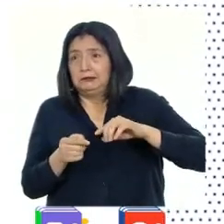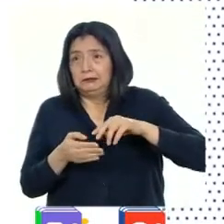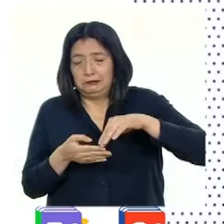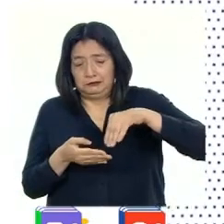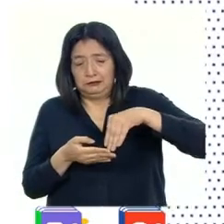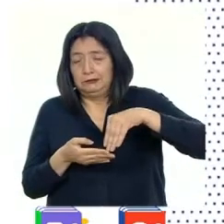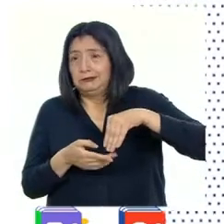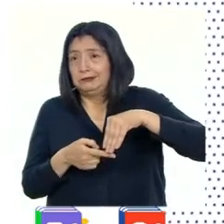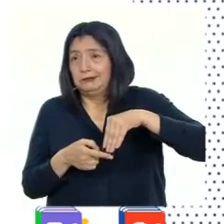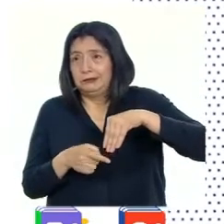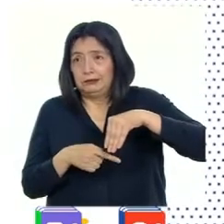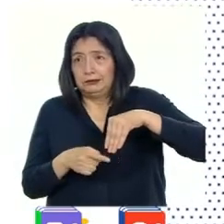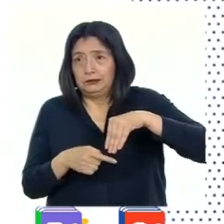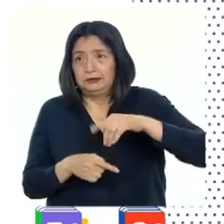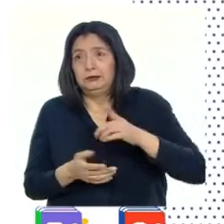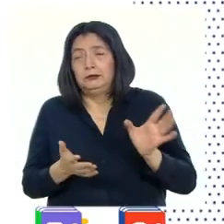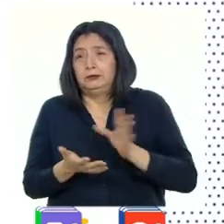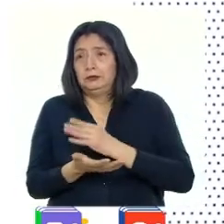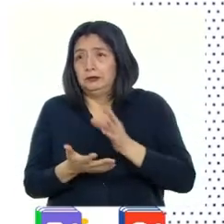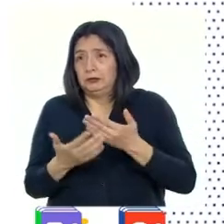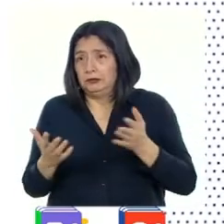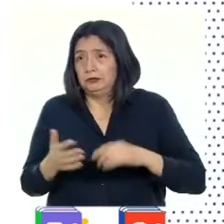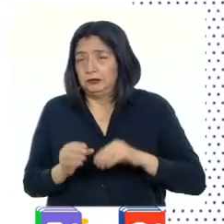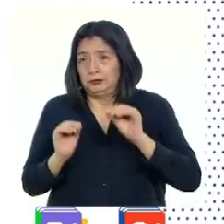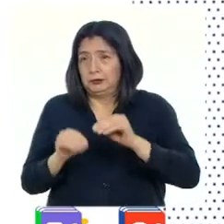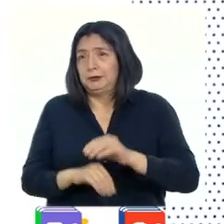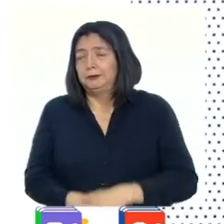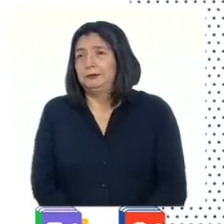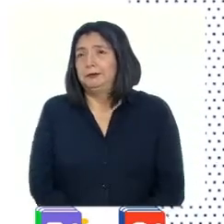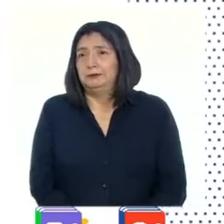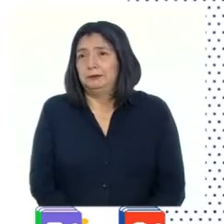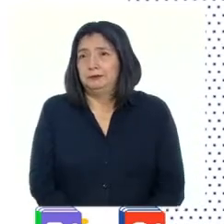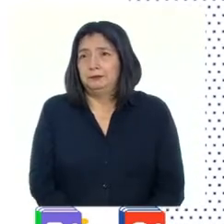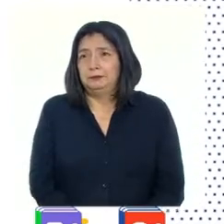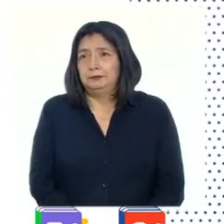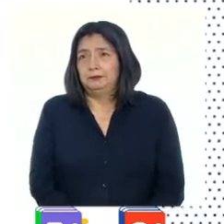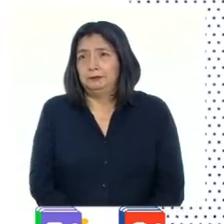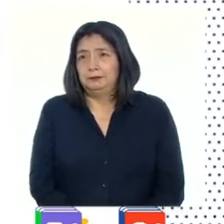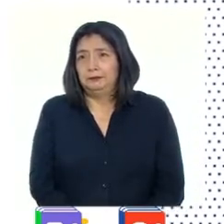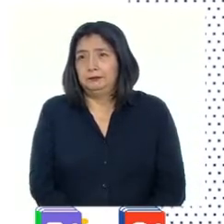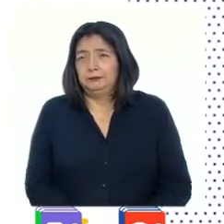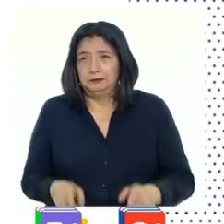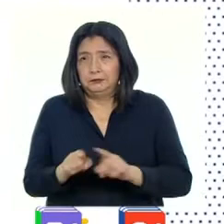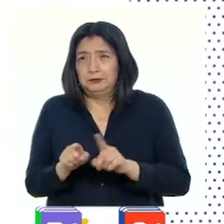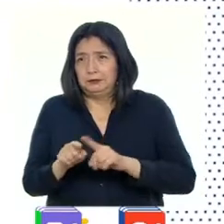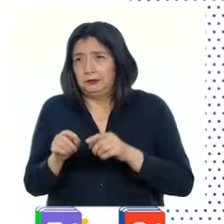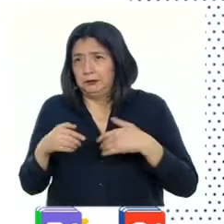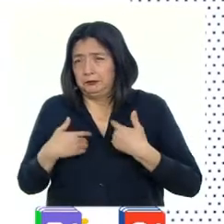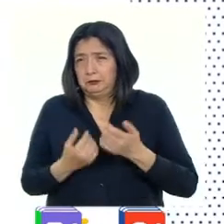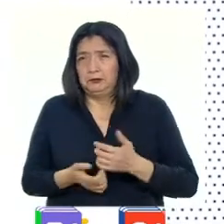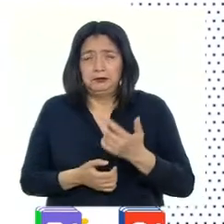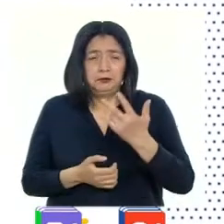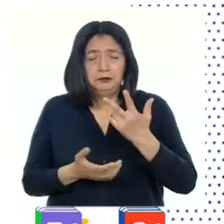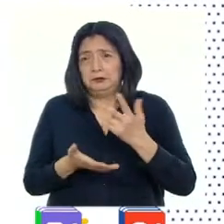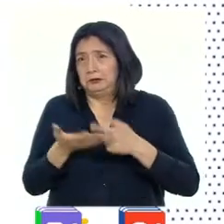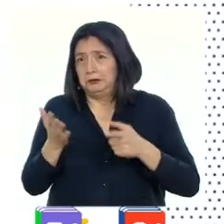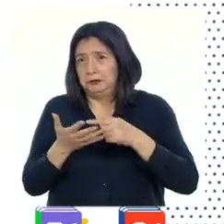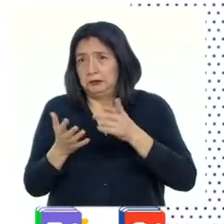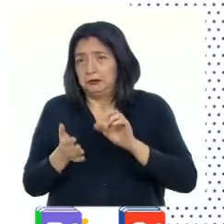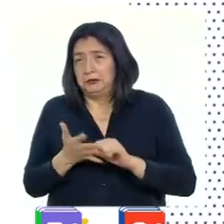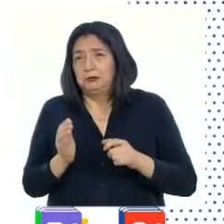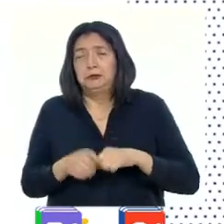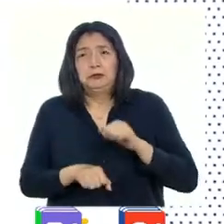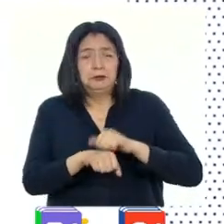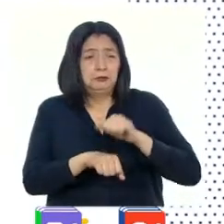L, así con todos los elementos que queremos poner. Los elementos también pueden ser en tres dimensiones y podemos